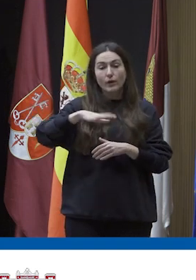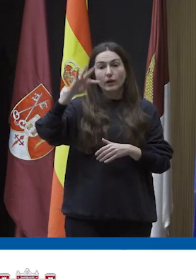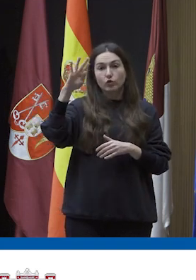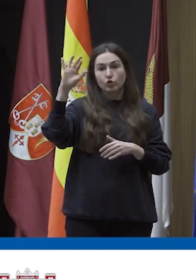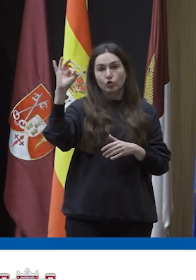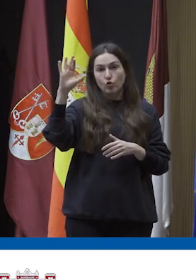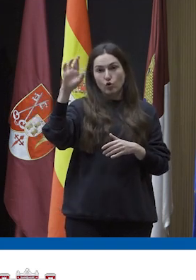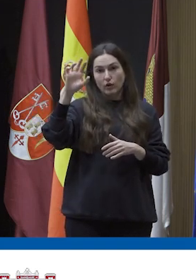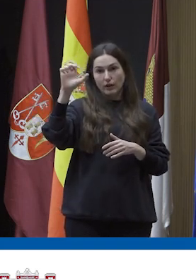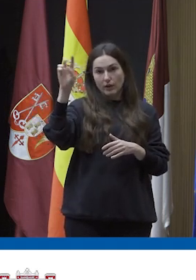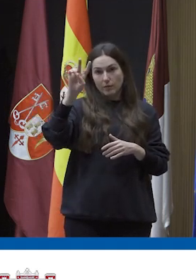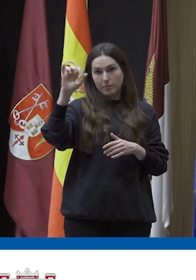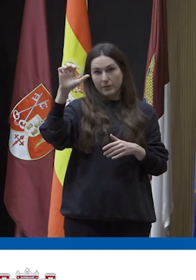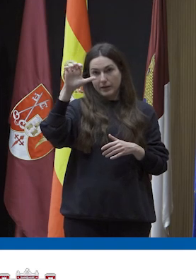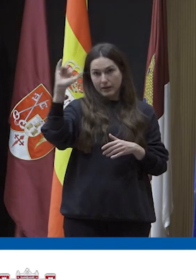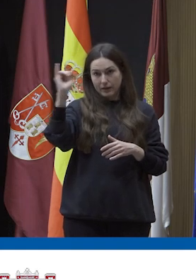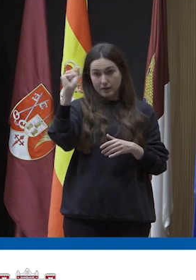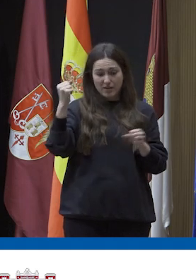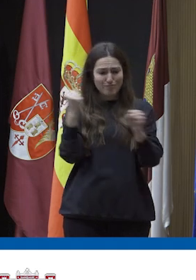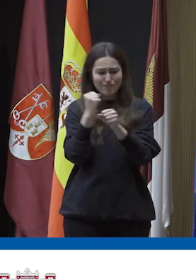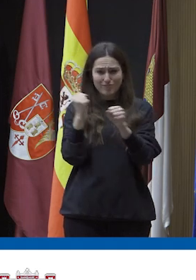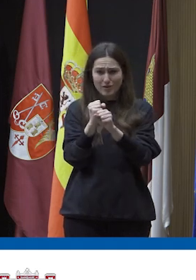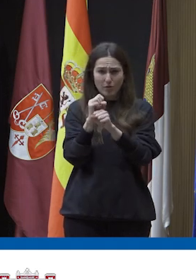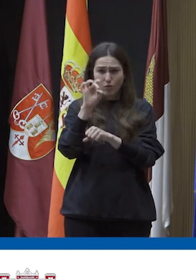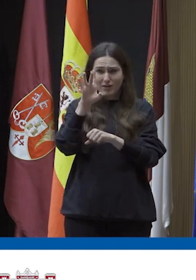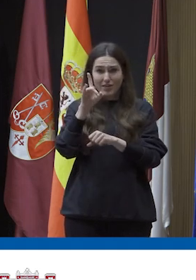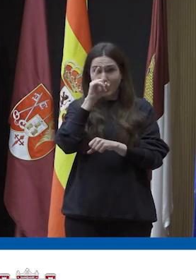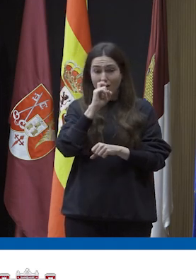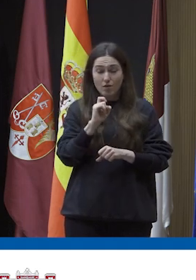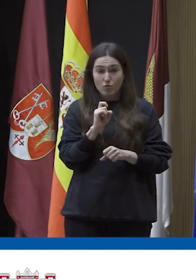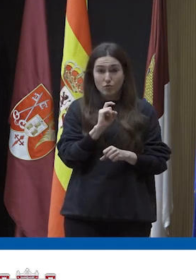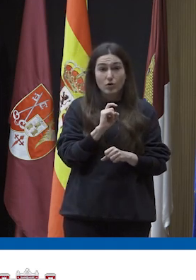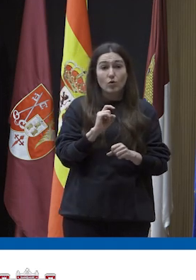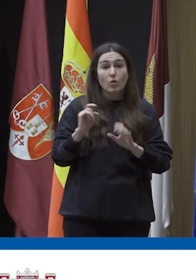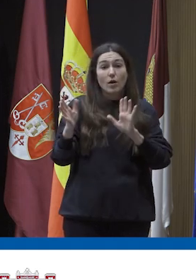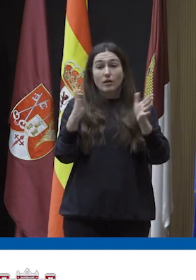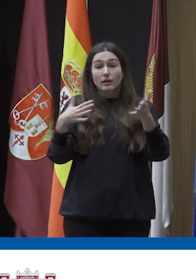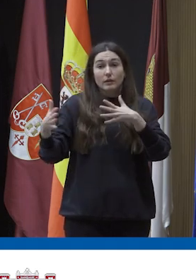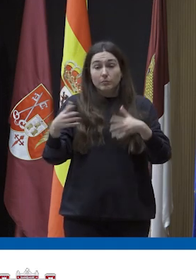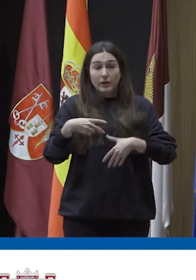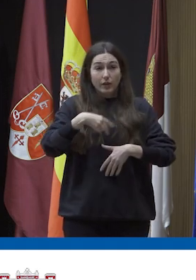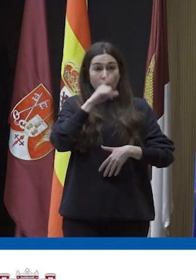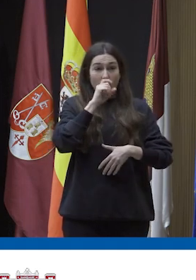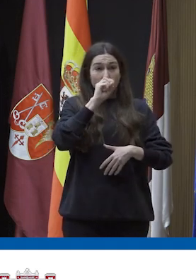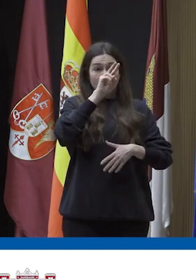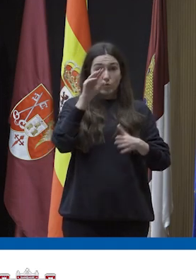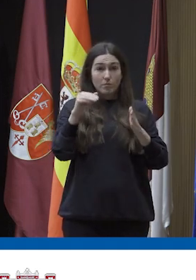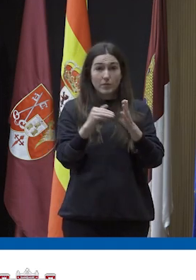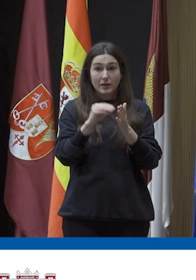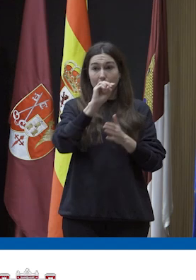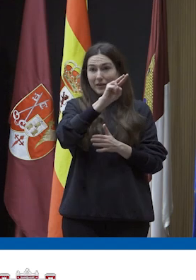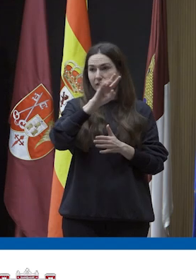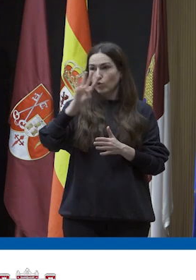actividad asistencial durante más de 15 años. Ya en marzo de 2024 inició una